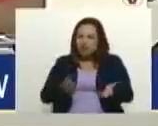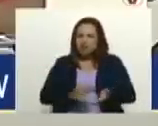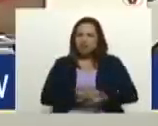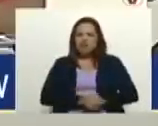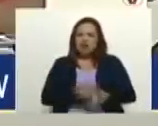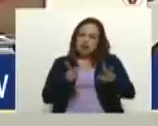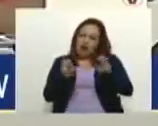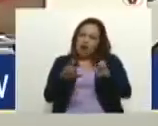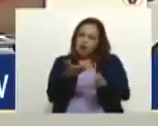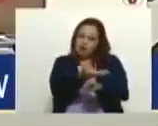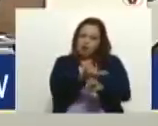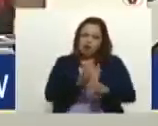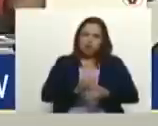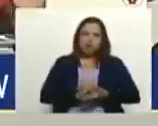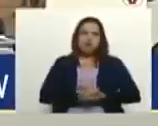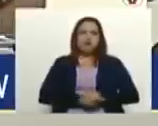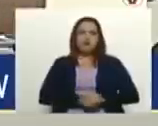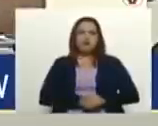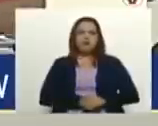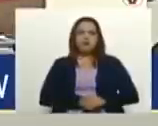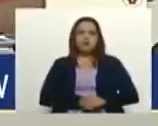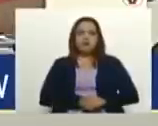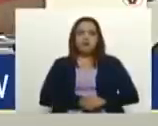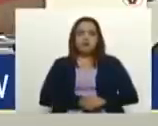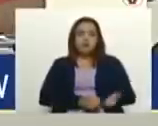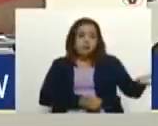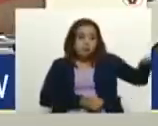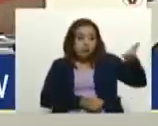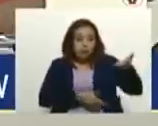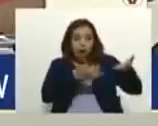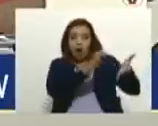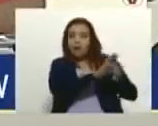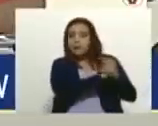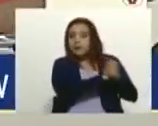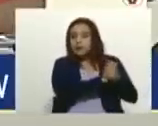Muy raro. Cuando esos son sus amigos.